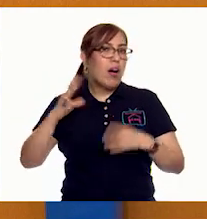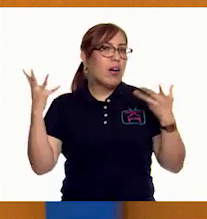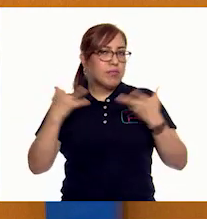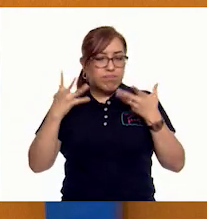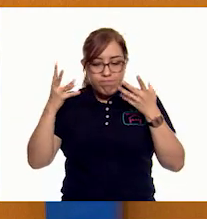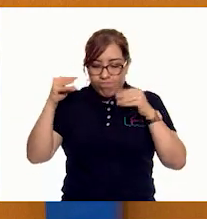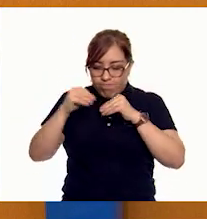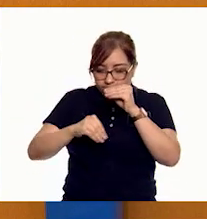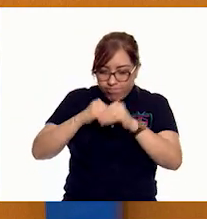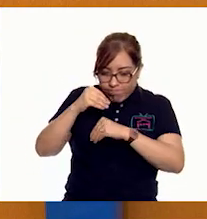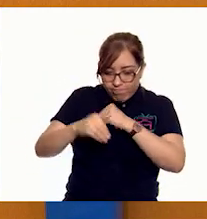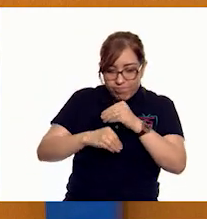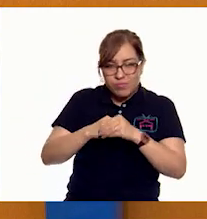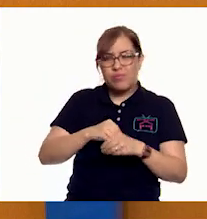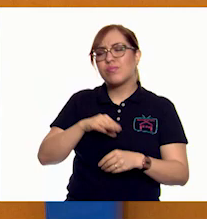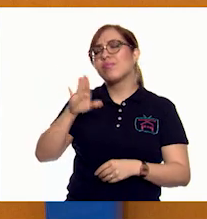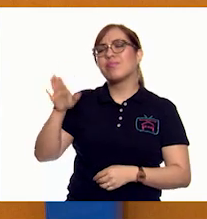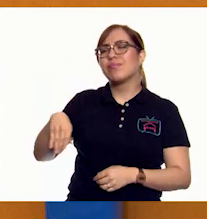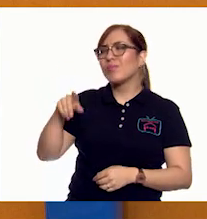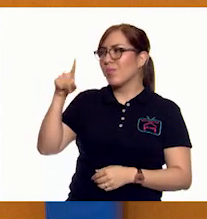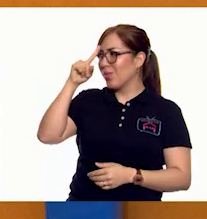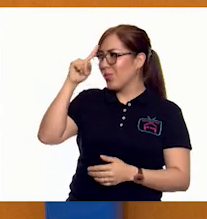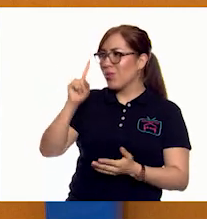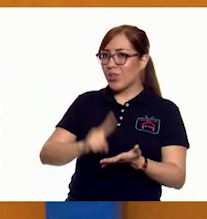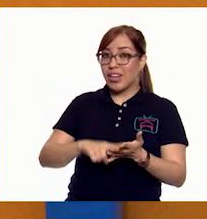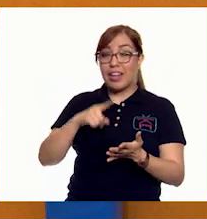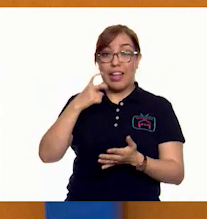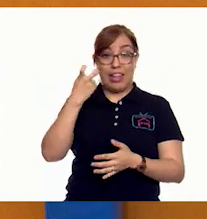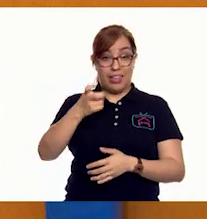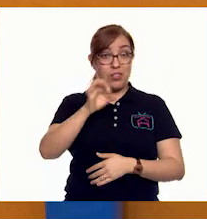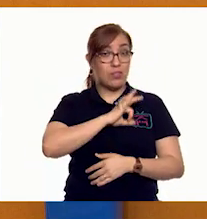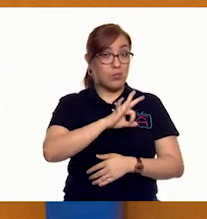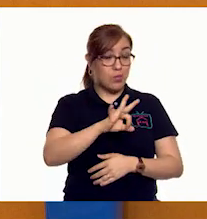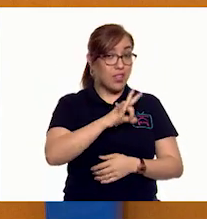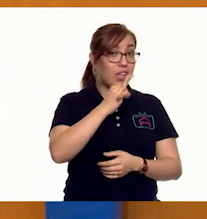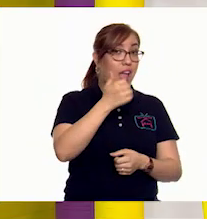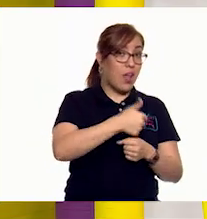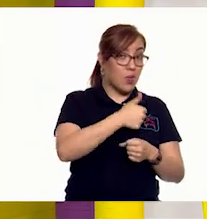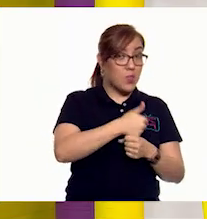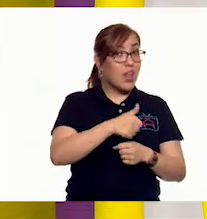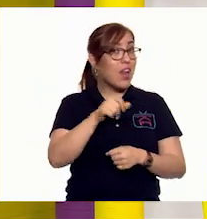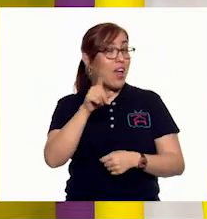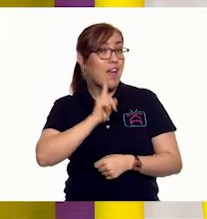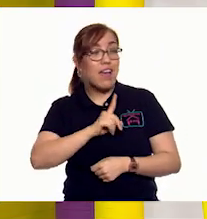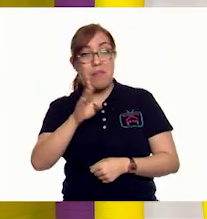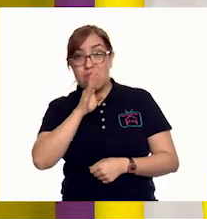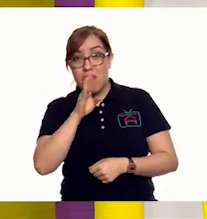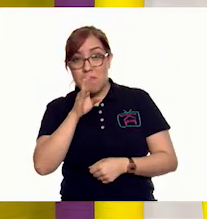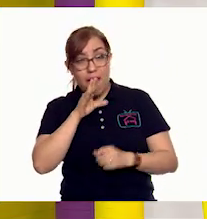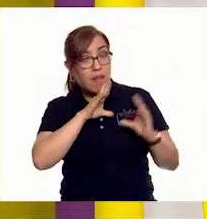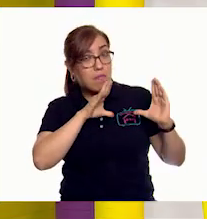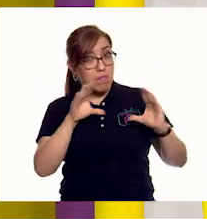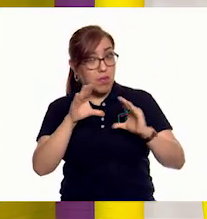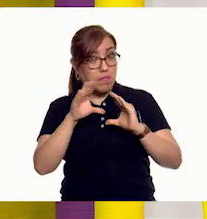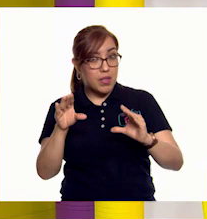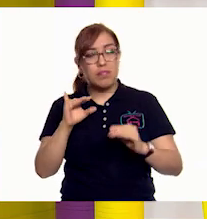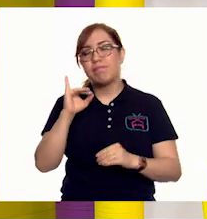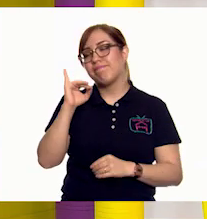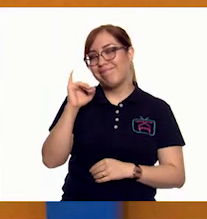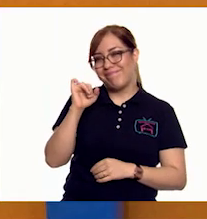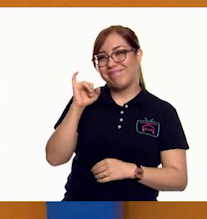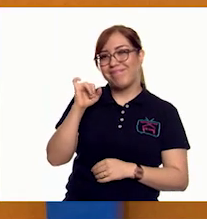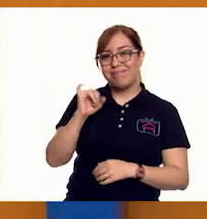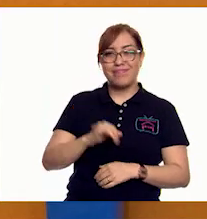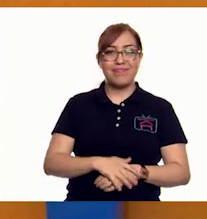estos conocimientos los pueda adquirir de su abuela y de su mamá? Yo creo que sí. Sí. Así